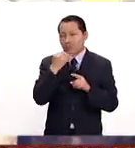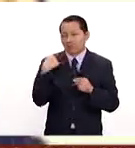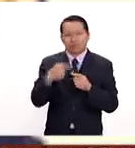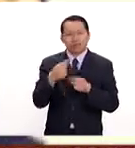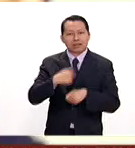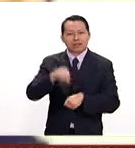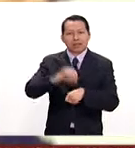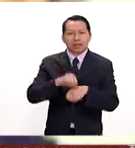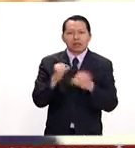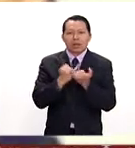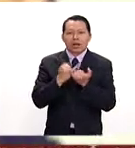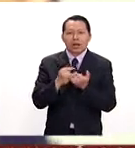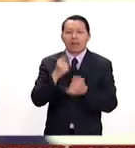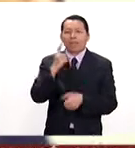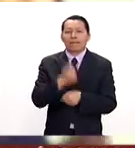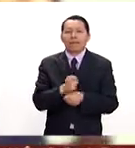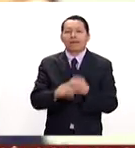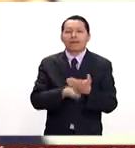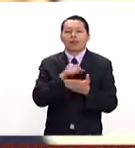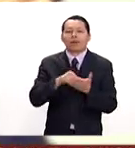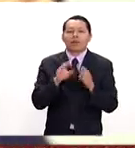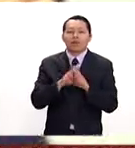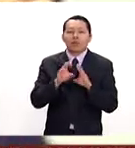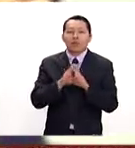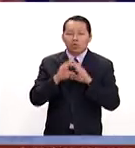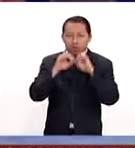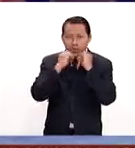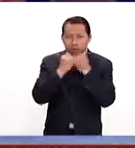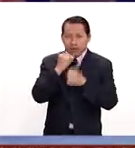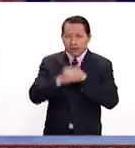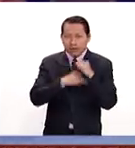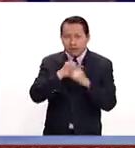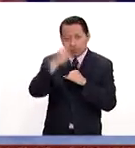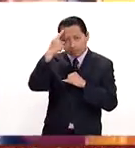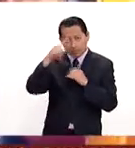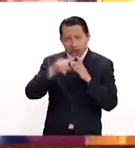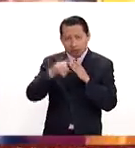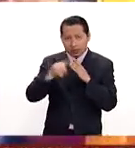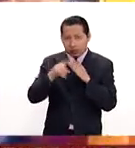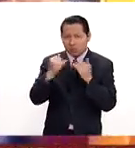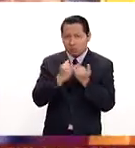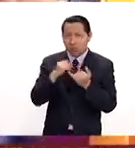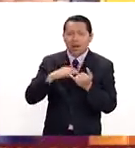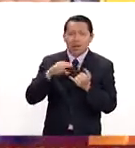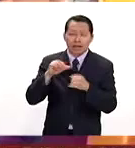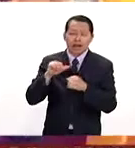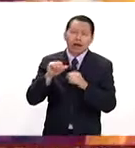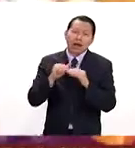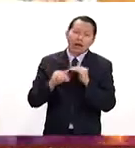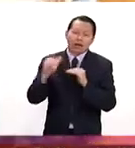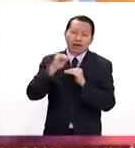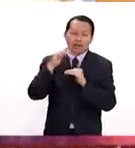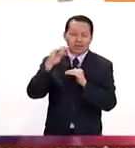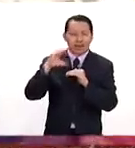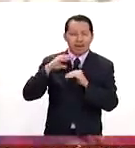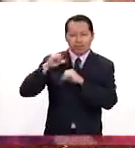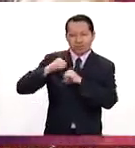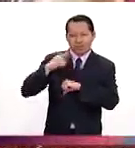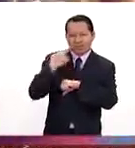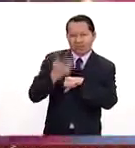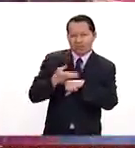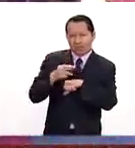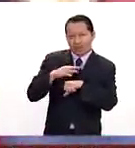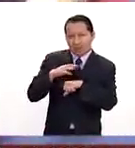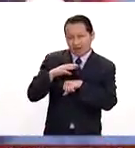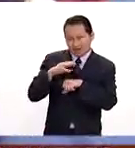semana. En primer lugar, la Organización Internacional para las Migraciones y el Alto Comisionado de Naciones Unidas para Refugiados,